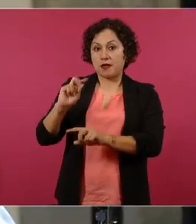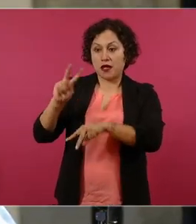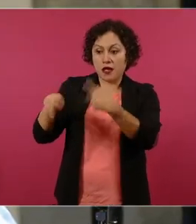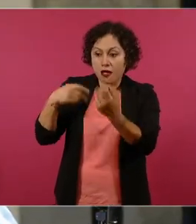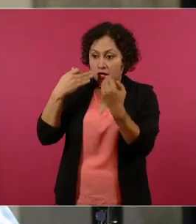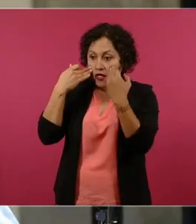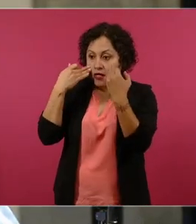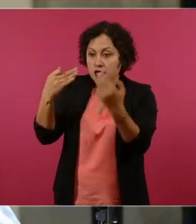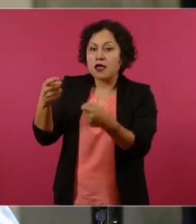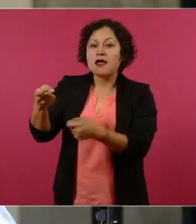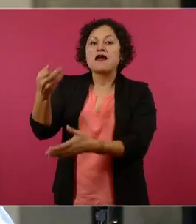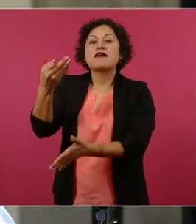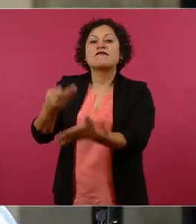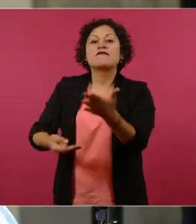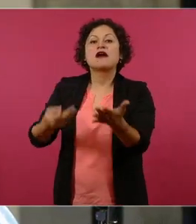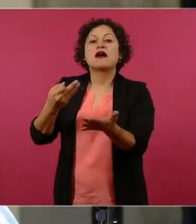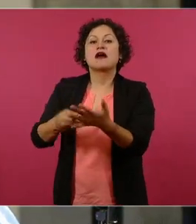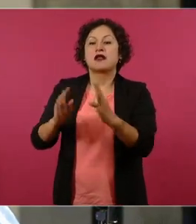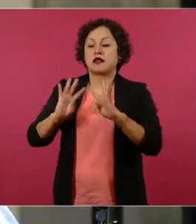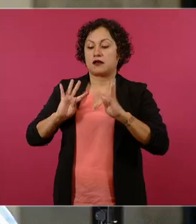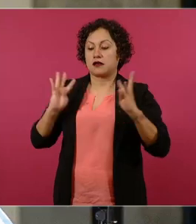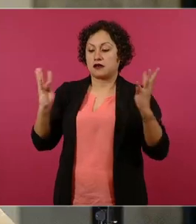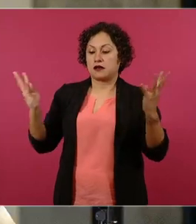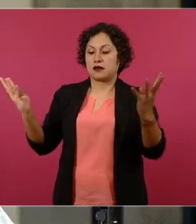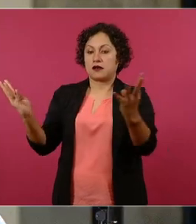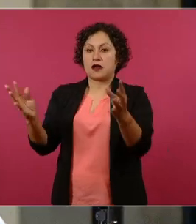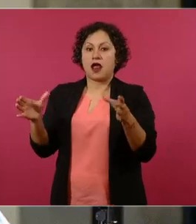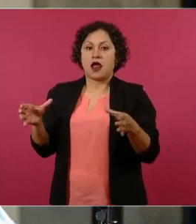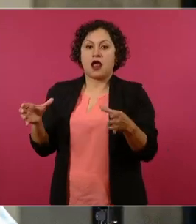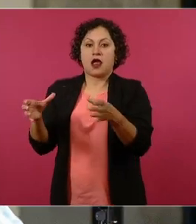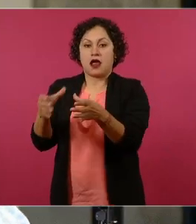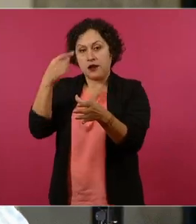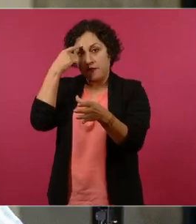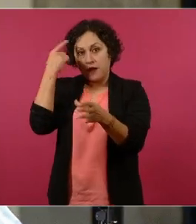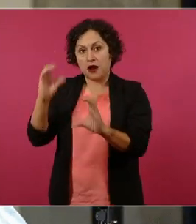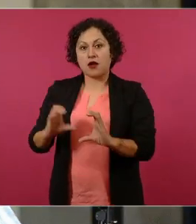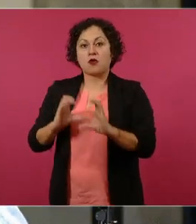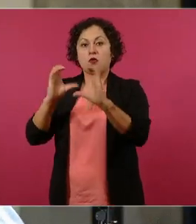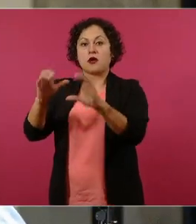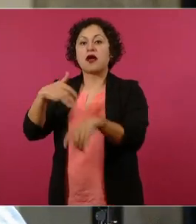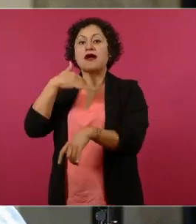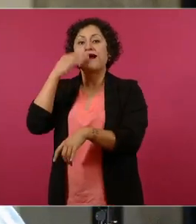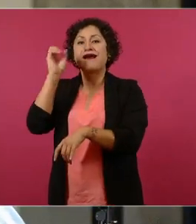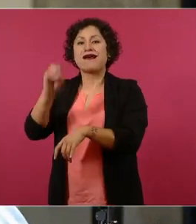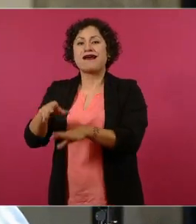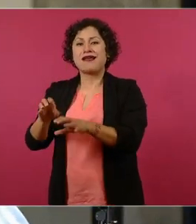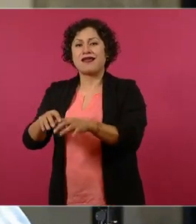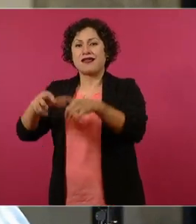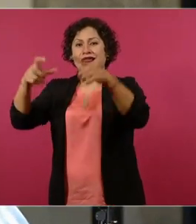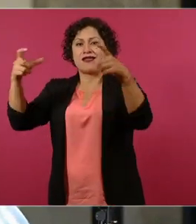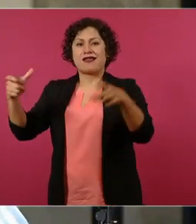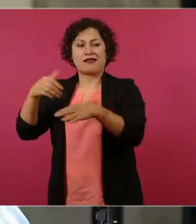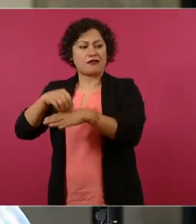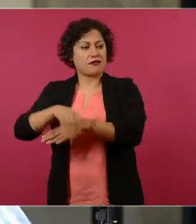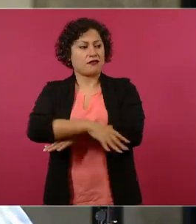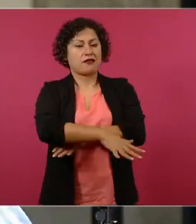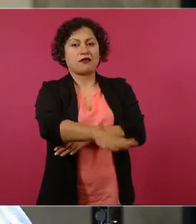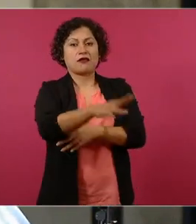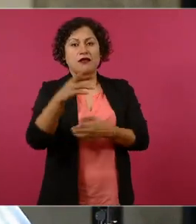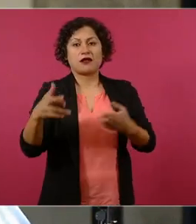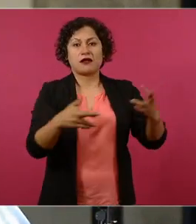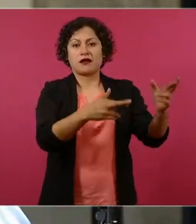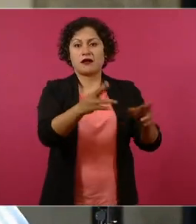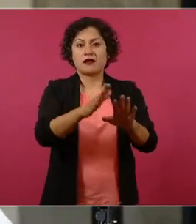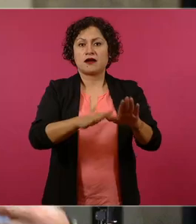valla protectora para evitar que los eh los mantos fáticos sean contaminados por lixiviados es unas treno en el que la basura de 23